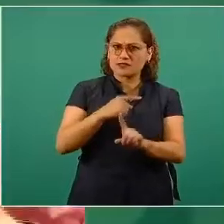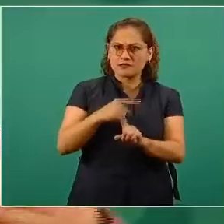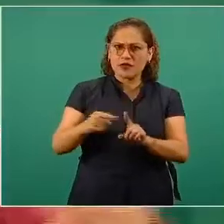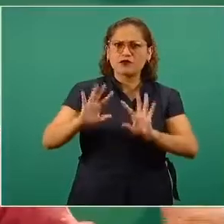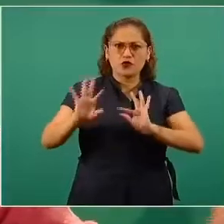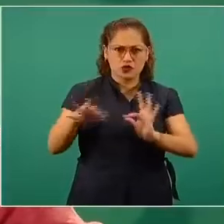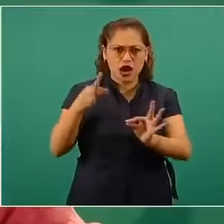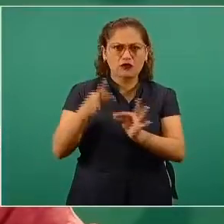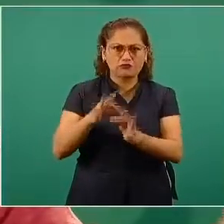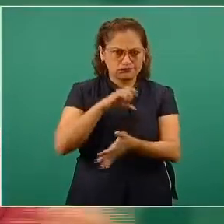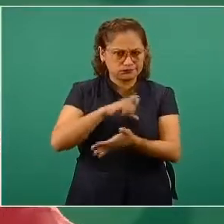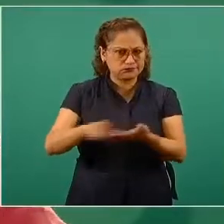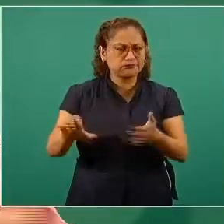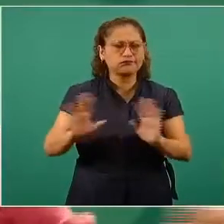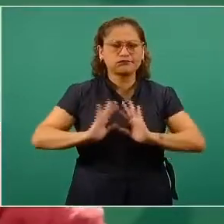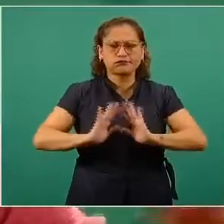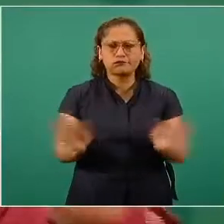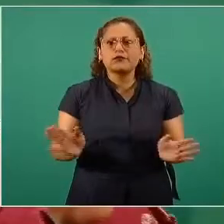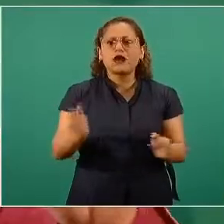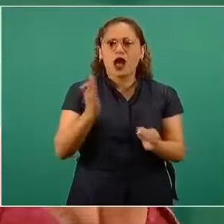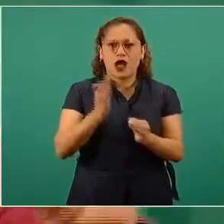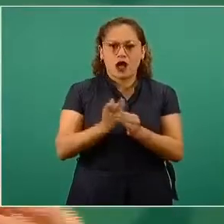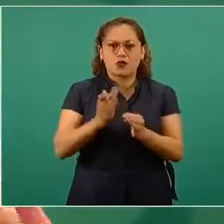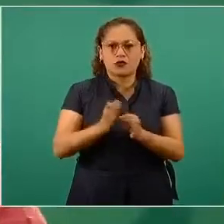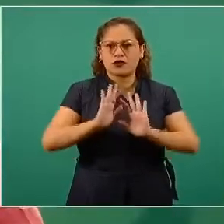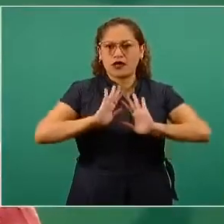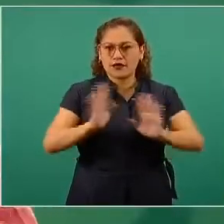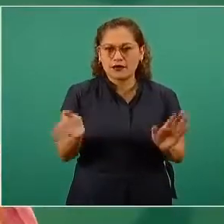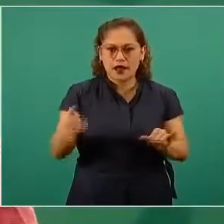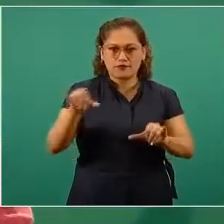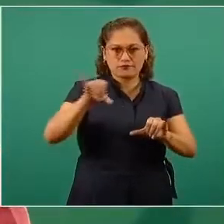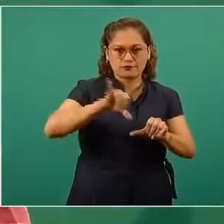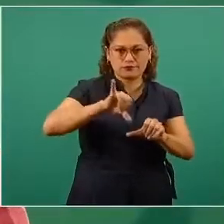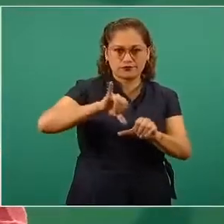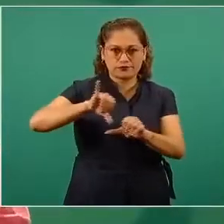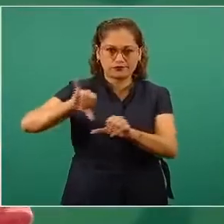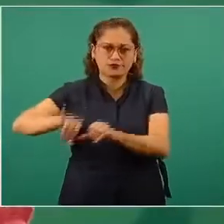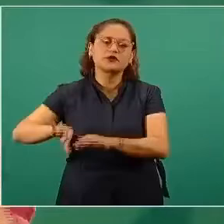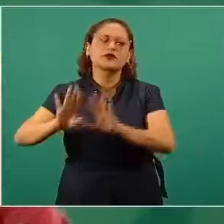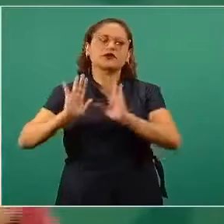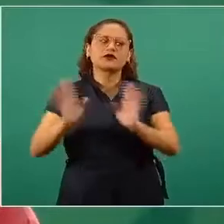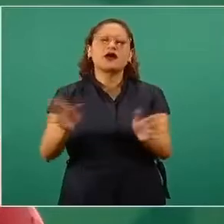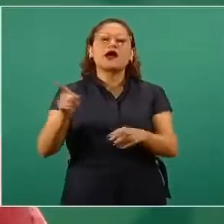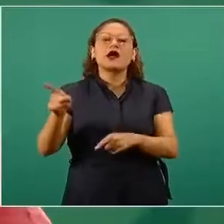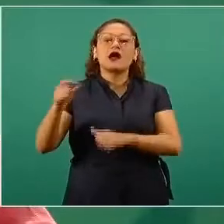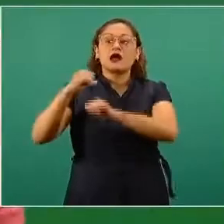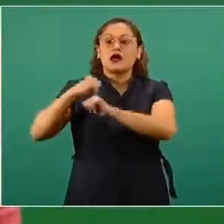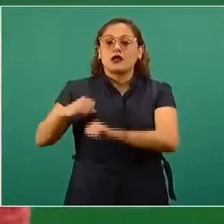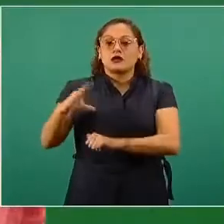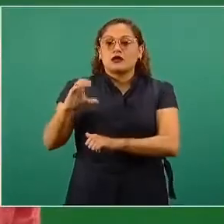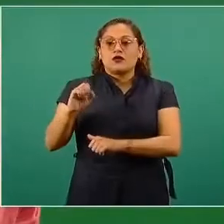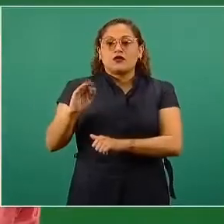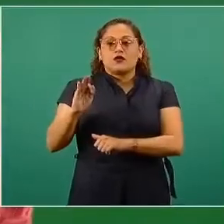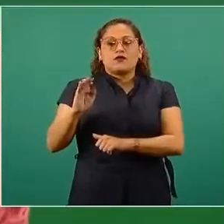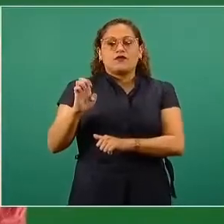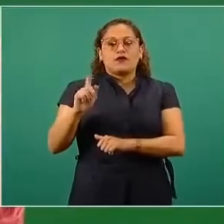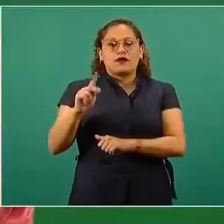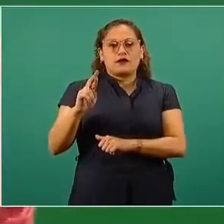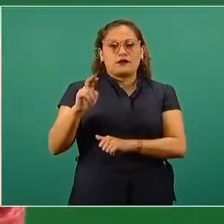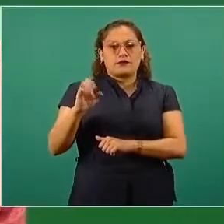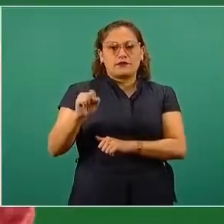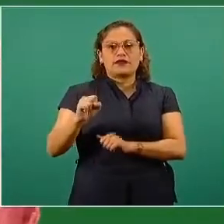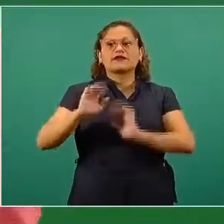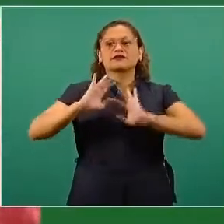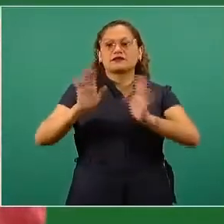ahorita ya se está en el proceso de envasado. COFEPRIS ya ha recibido el primero de